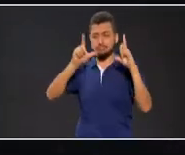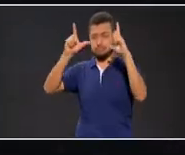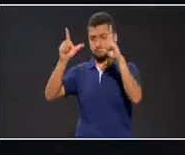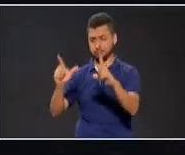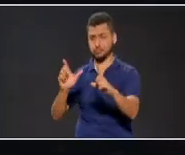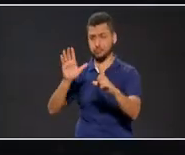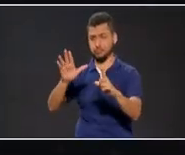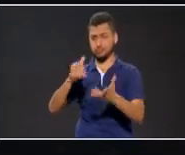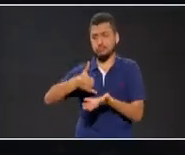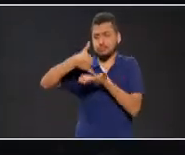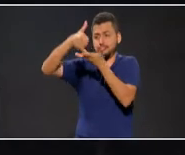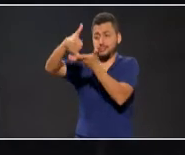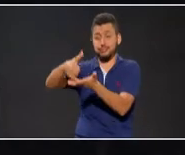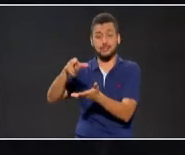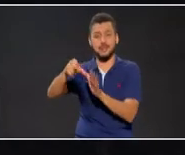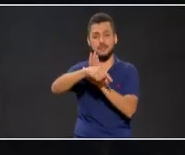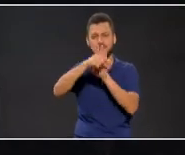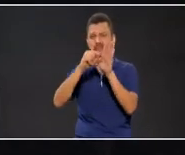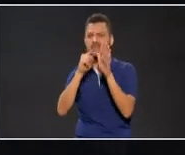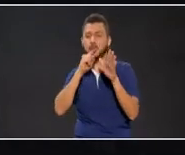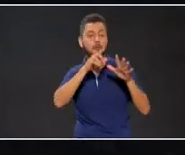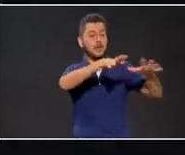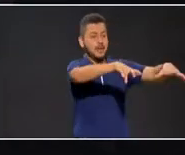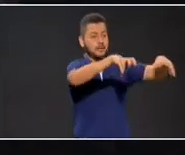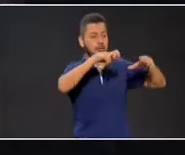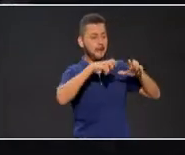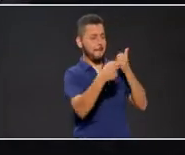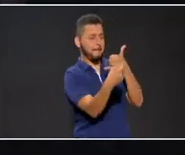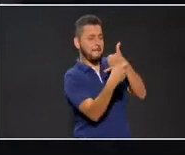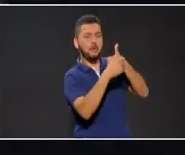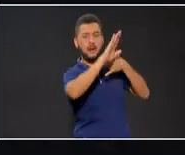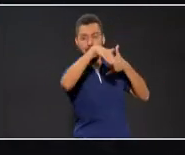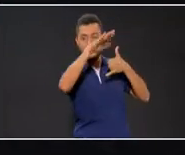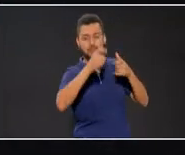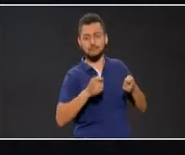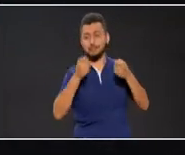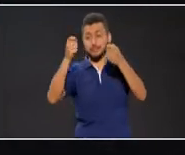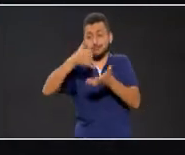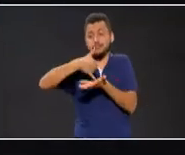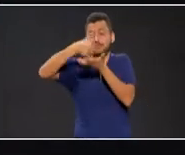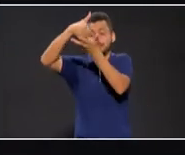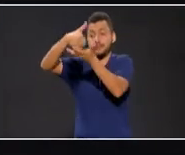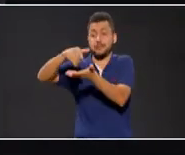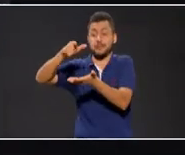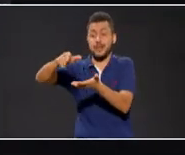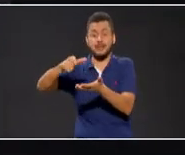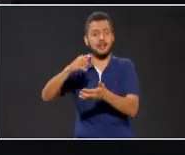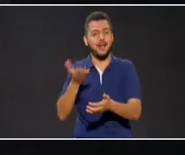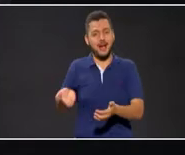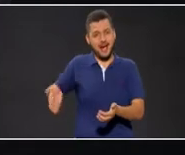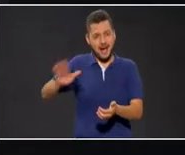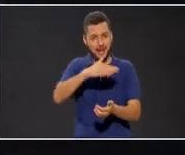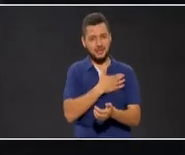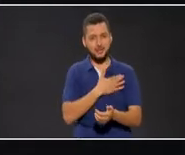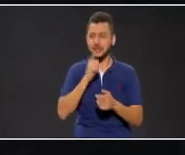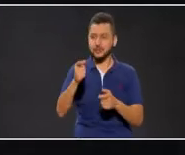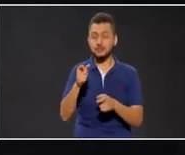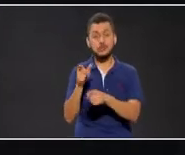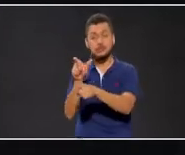mérito por parte de la asamblea departamental que me entregó el premio adelante antioqueñidad por los servicios y por los méritos